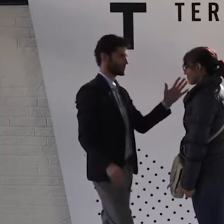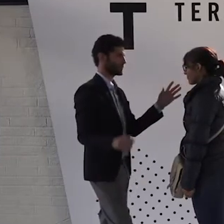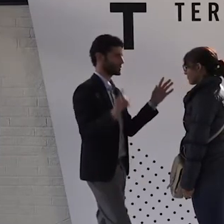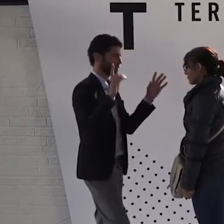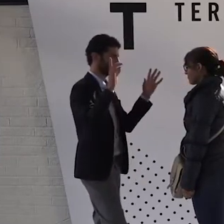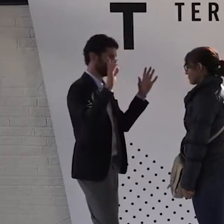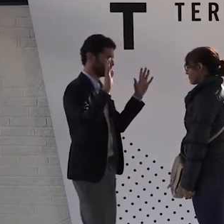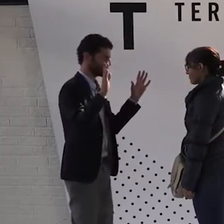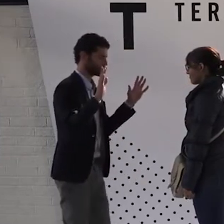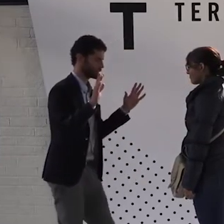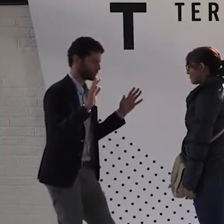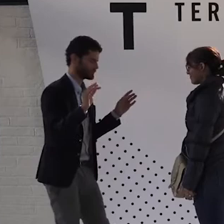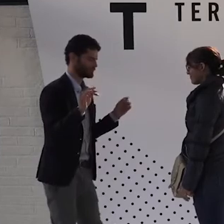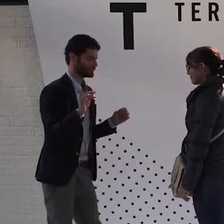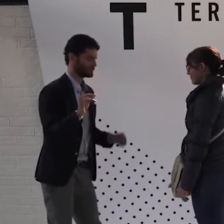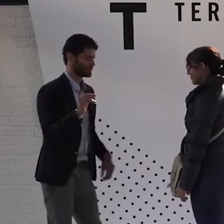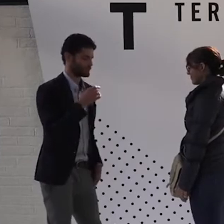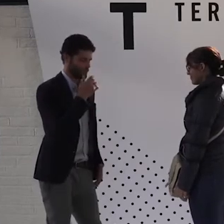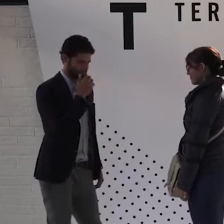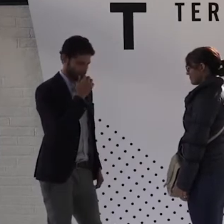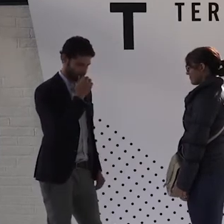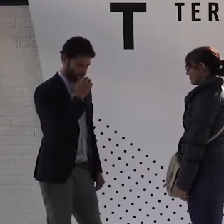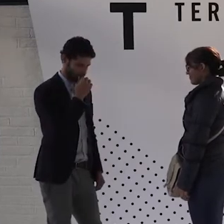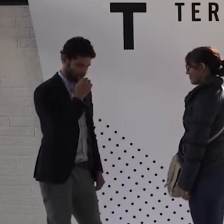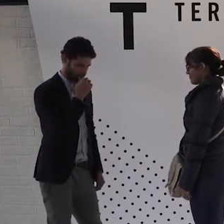Ok, estas son 2 líneas.